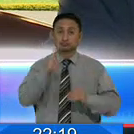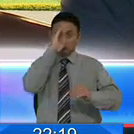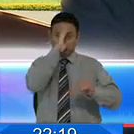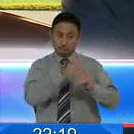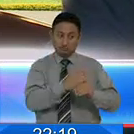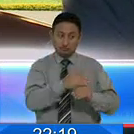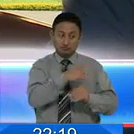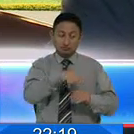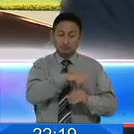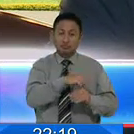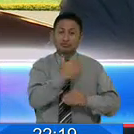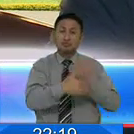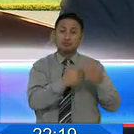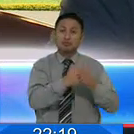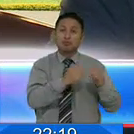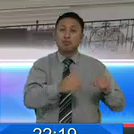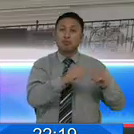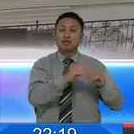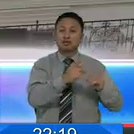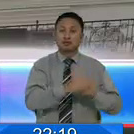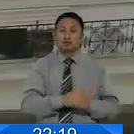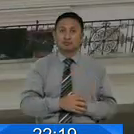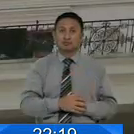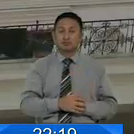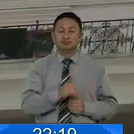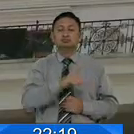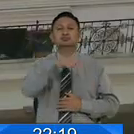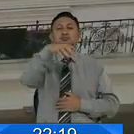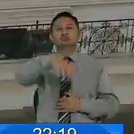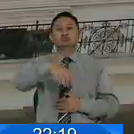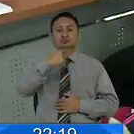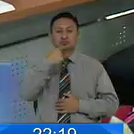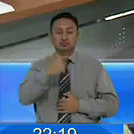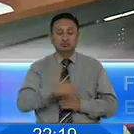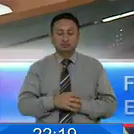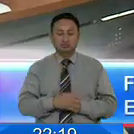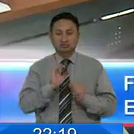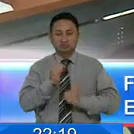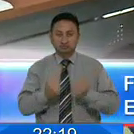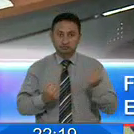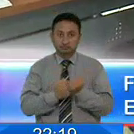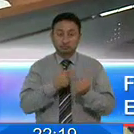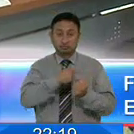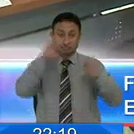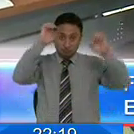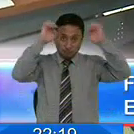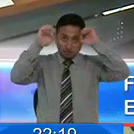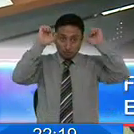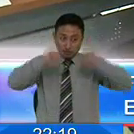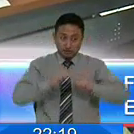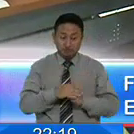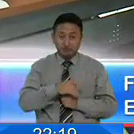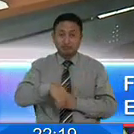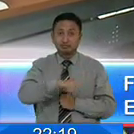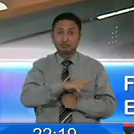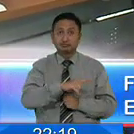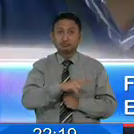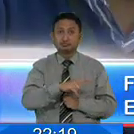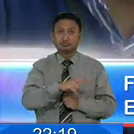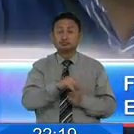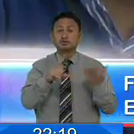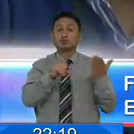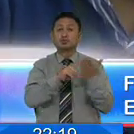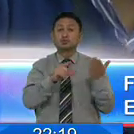fomentar consecuentemente la inversión privada. Aquí el Estado debería, añaden, repotenciar su estrategia para conseguir aquellos multiplicadores